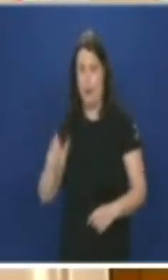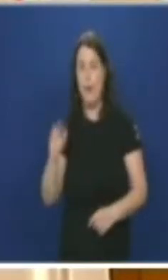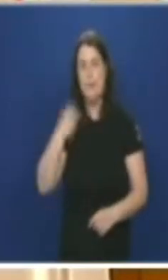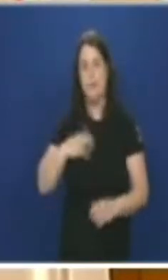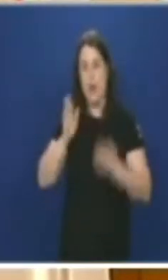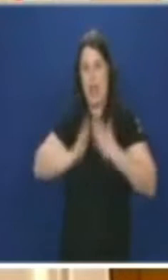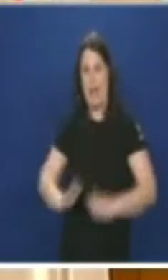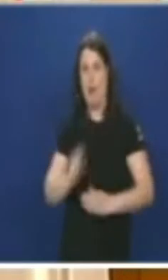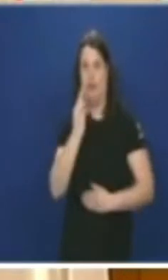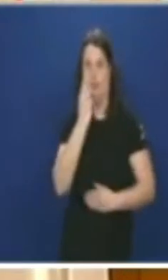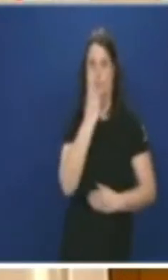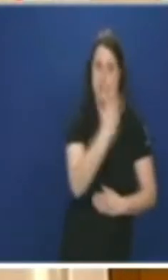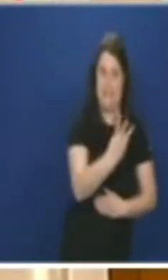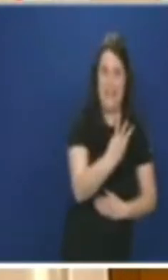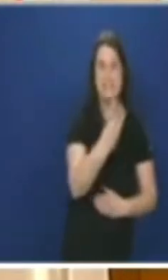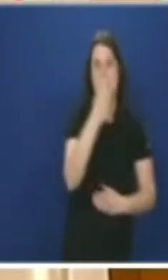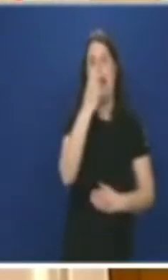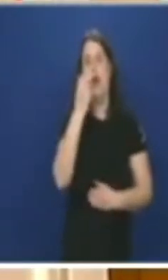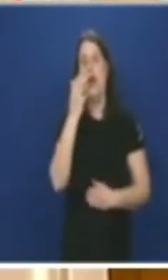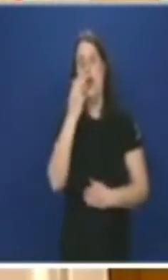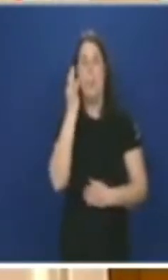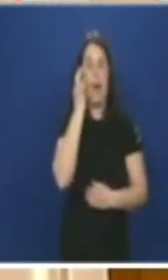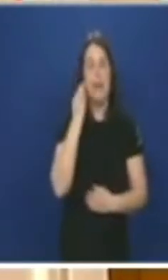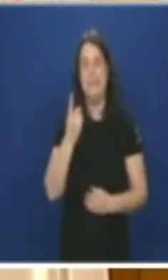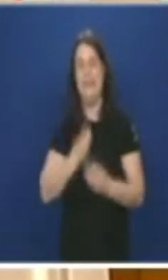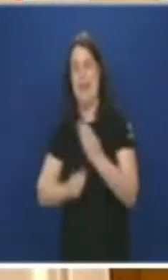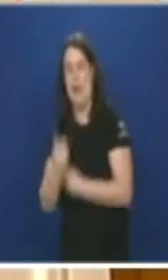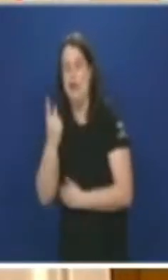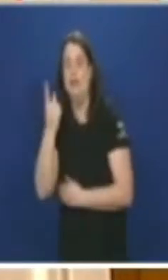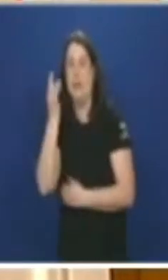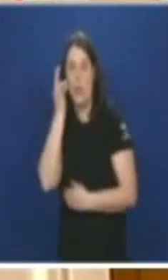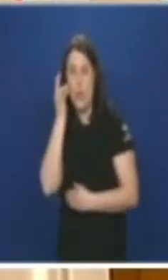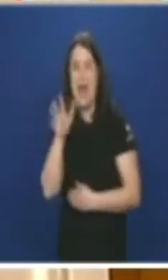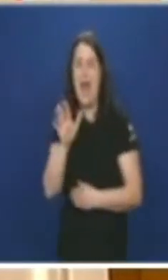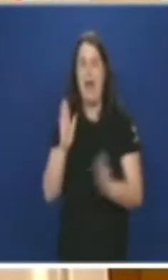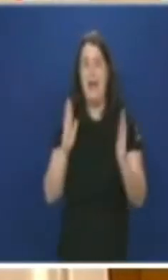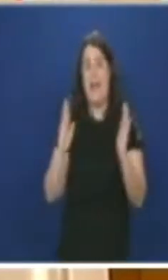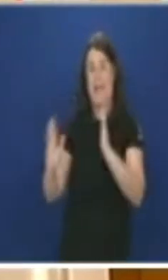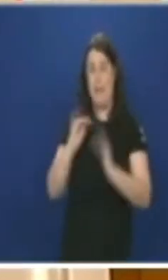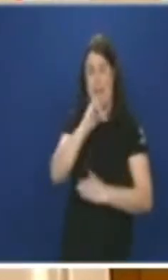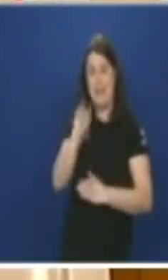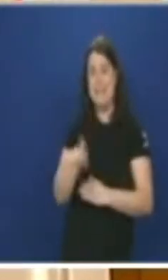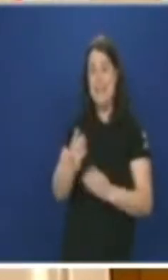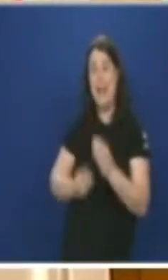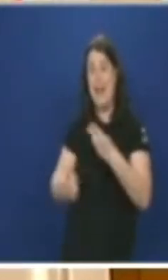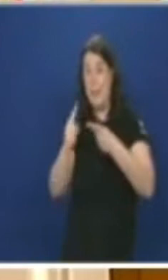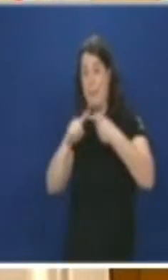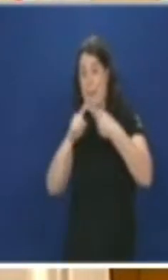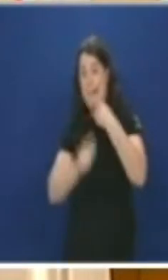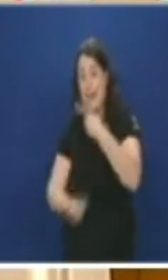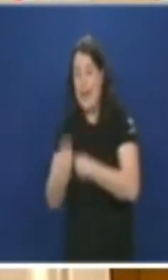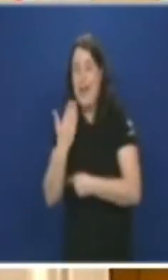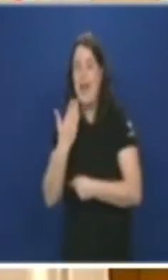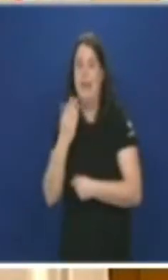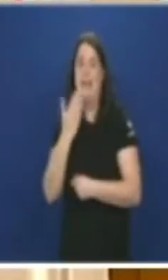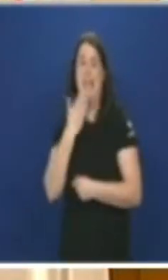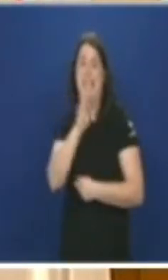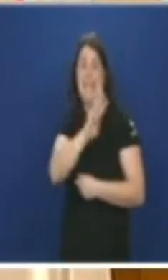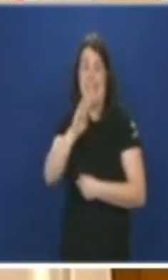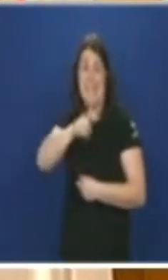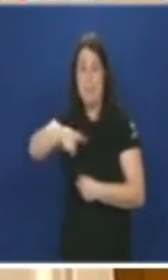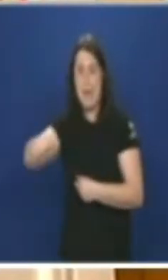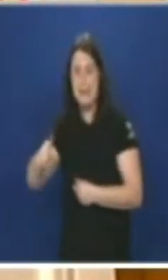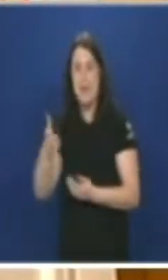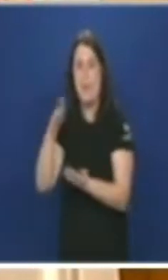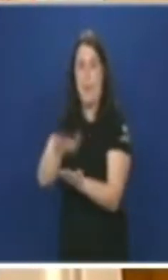tres fillas e un fillo, que sofriu unha crise cando morreu a primoxénita Carmeliña con tan só 33 meses. O